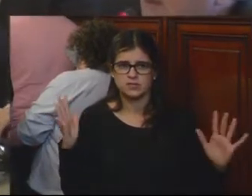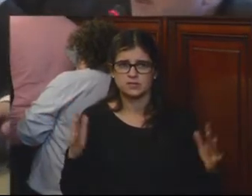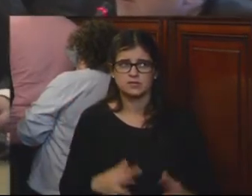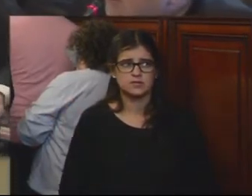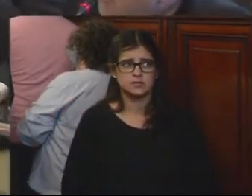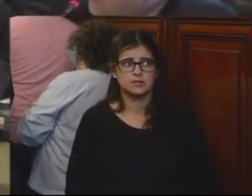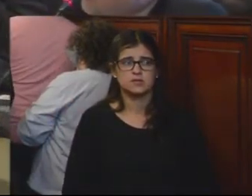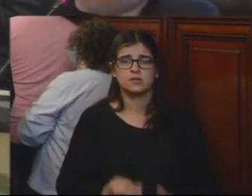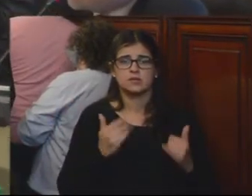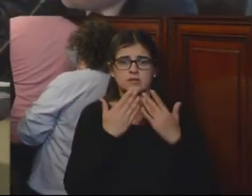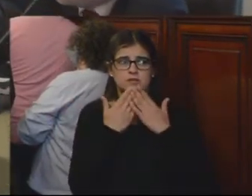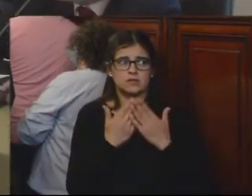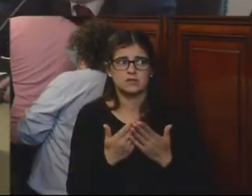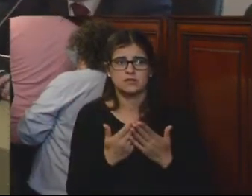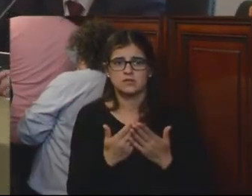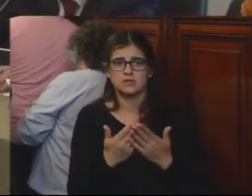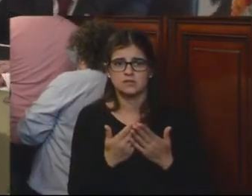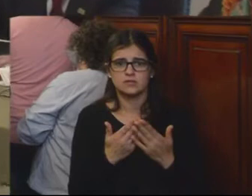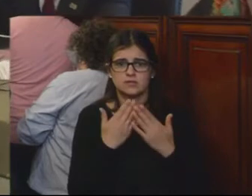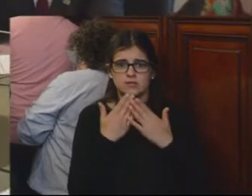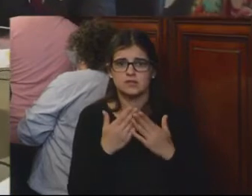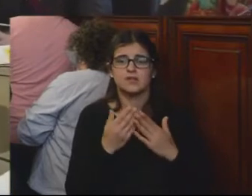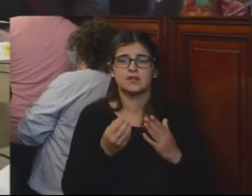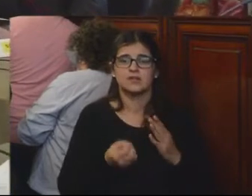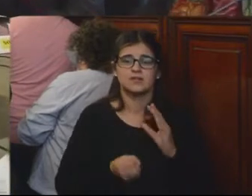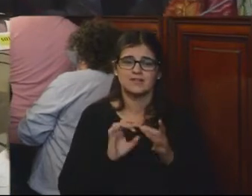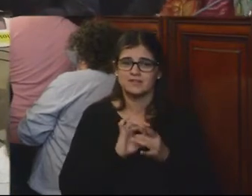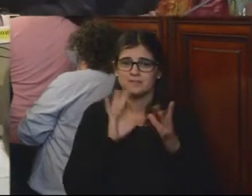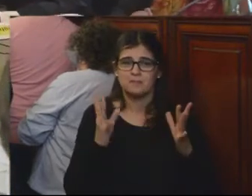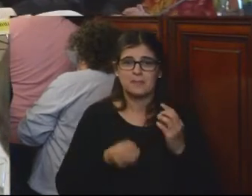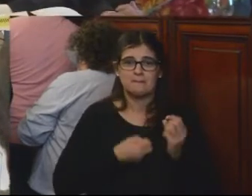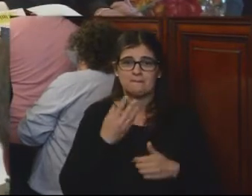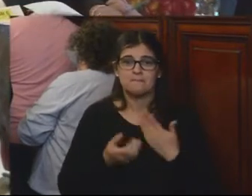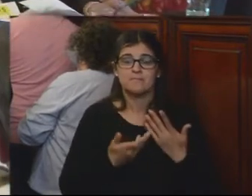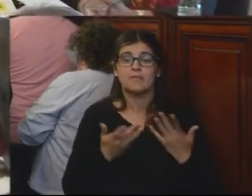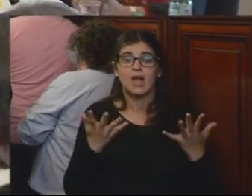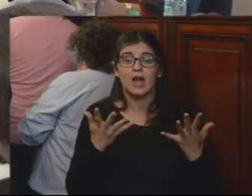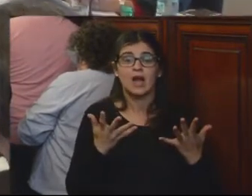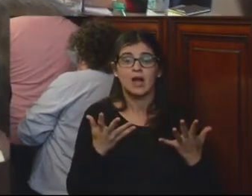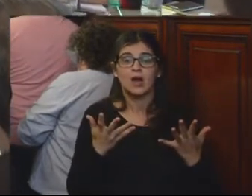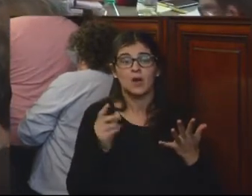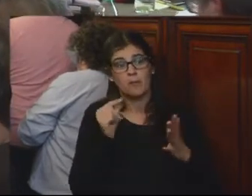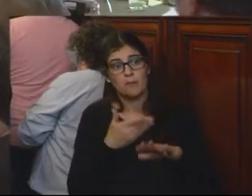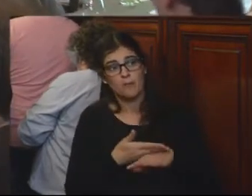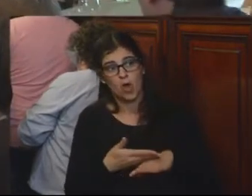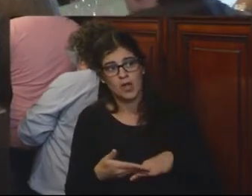gracias señor relator especial para la libertad de expresión entonces aunque nos pasemos un poquito